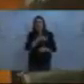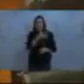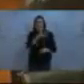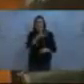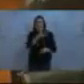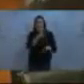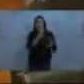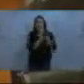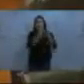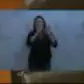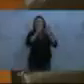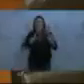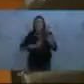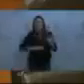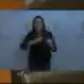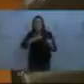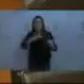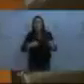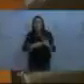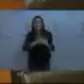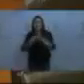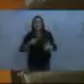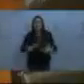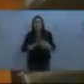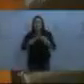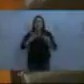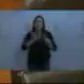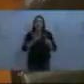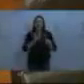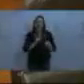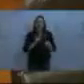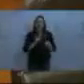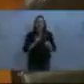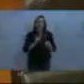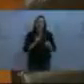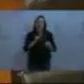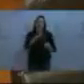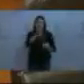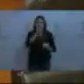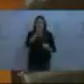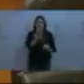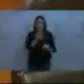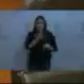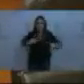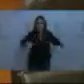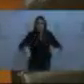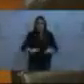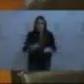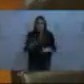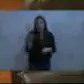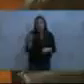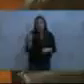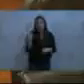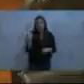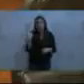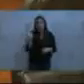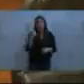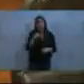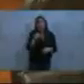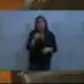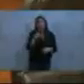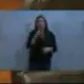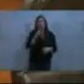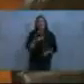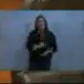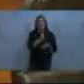27 de enero del 2016 de la Dirección Gerencia del SESPA. Últimas modificaciones por las que se crean entre ellas también la